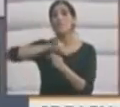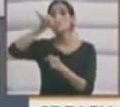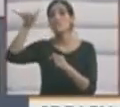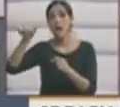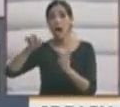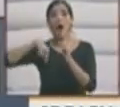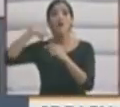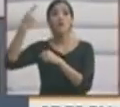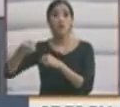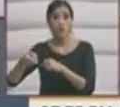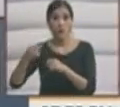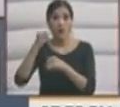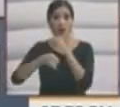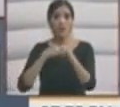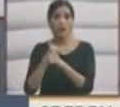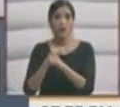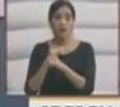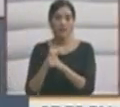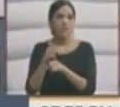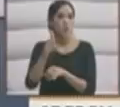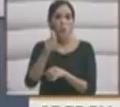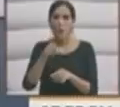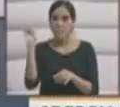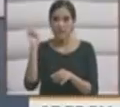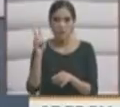venezolanos todos, está tratando,